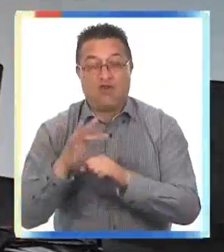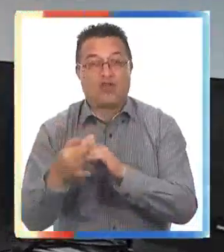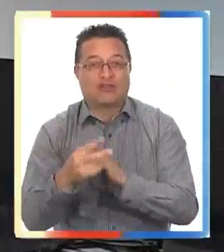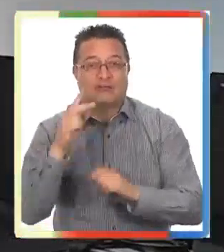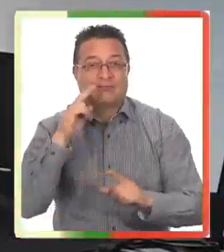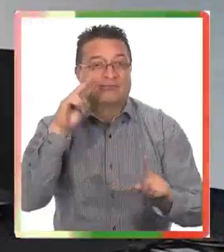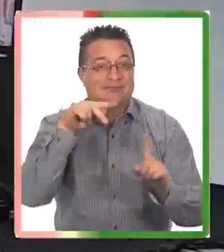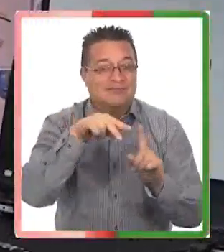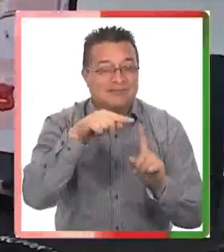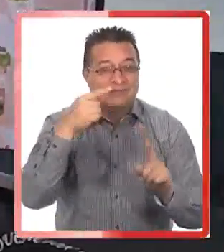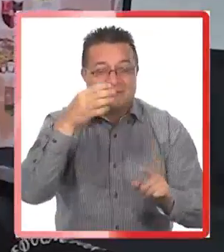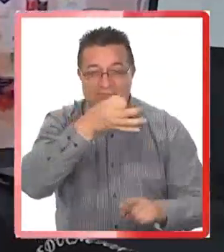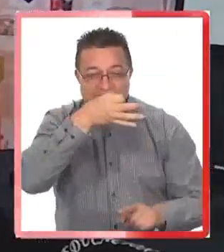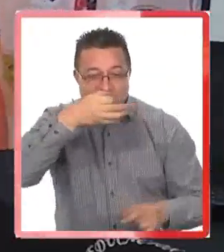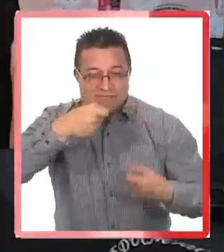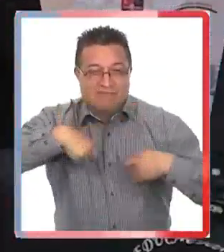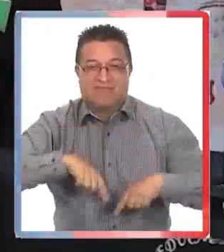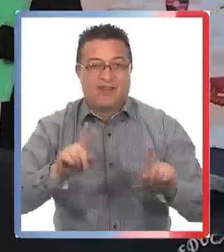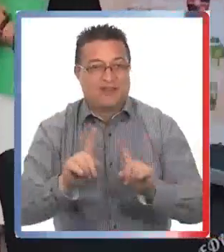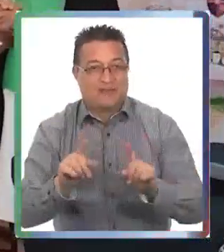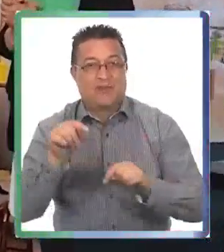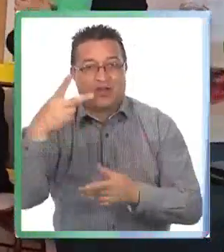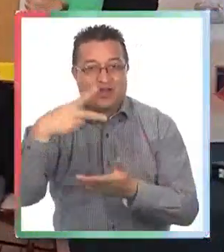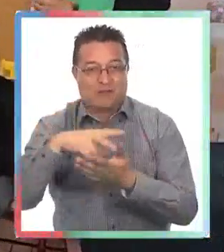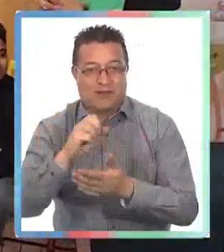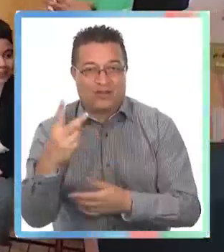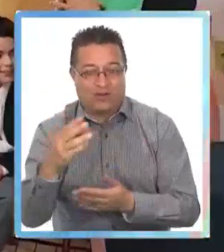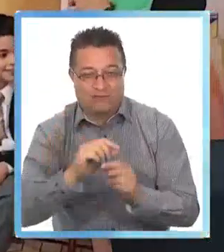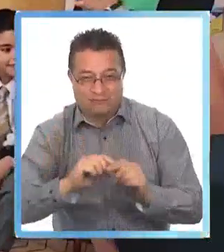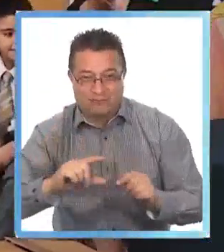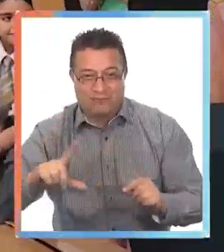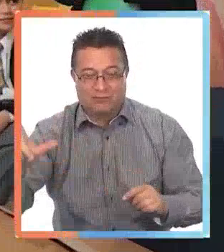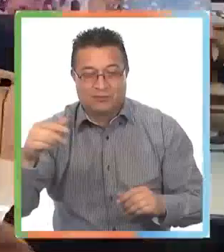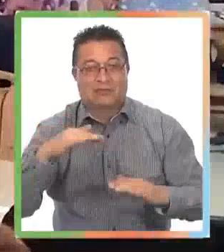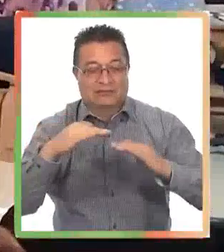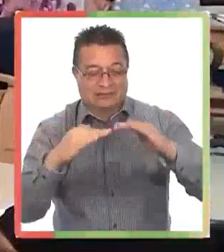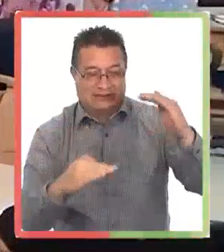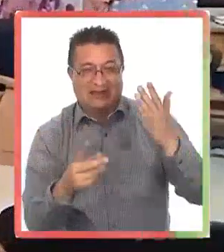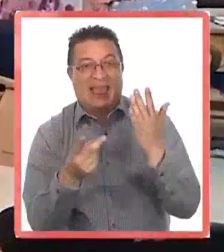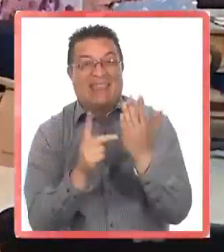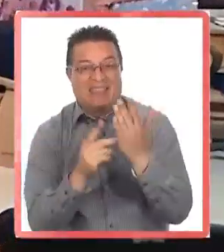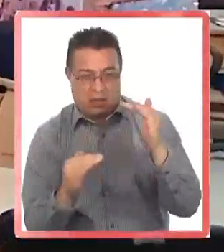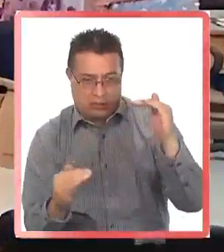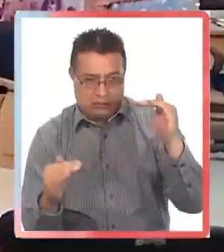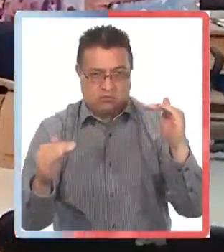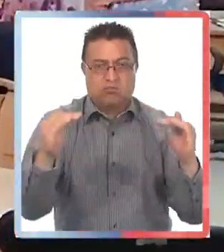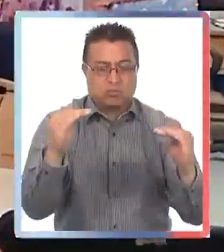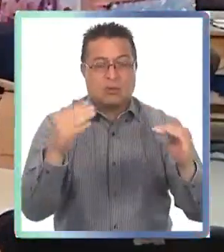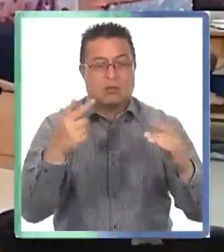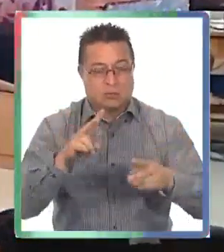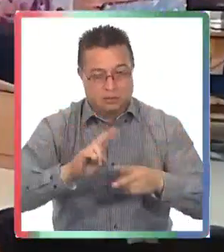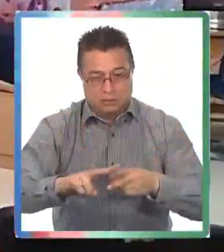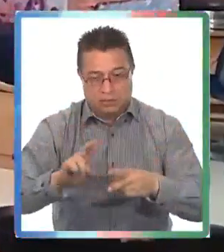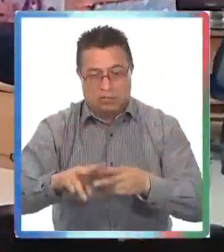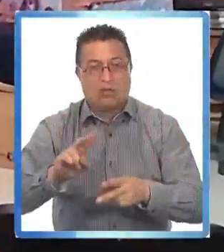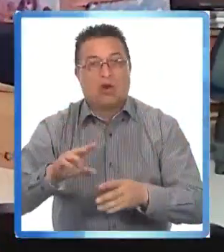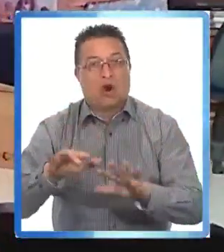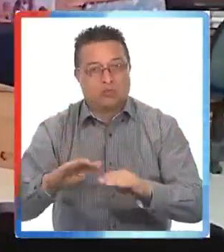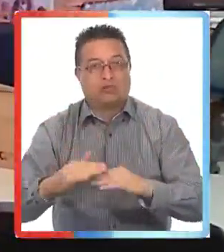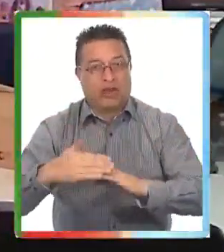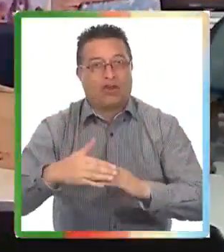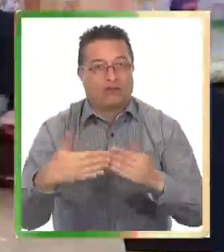de lucro creada en el año 2002 con la misión de disminuir la brecha digital en Chile a través del reacondicionamiento